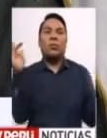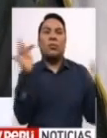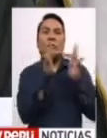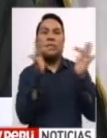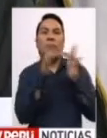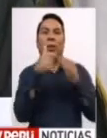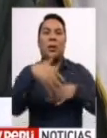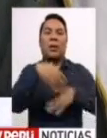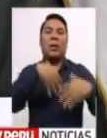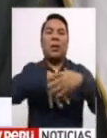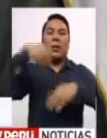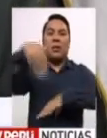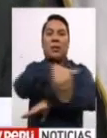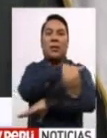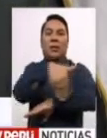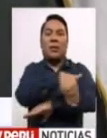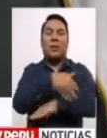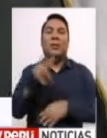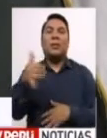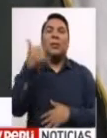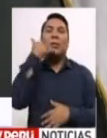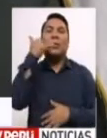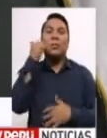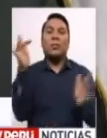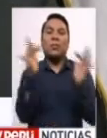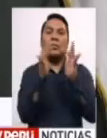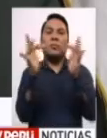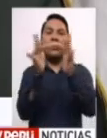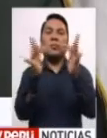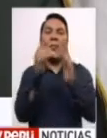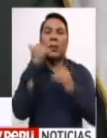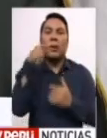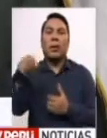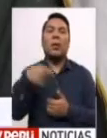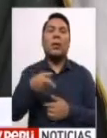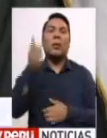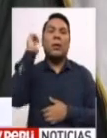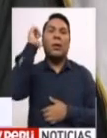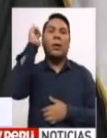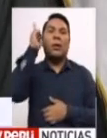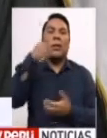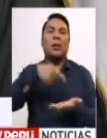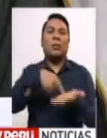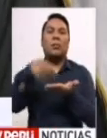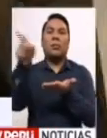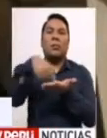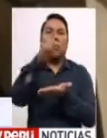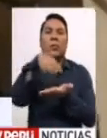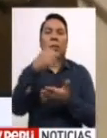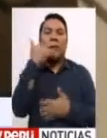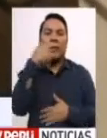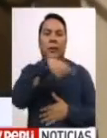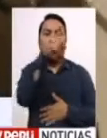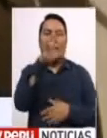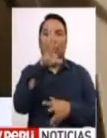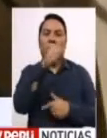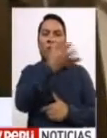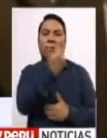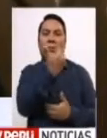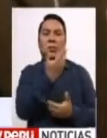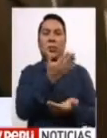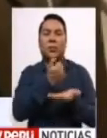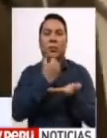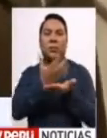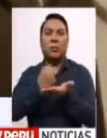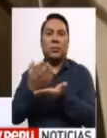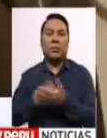organización, sigue siendo el cabecilla de la organización y sigue dando disposiciones a sus lugartenientes. En la operación también se